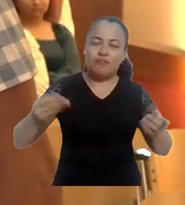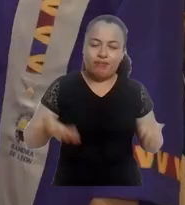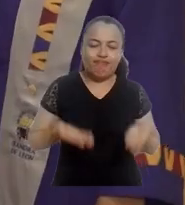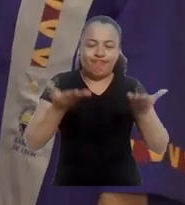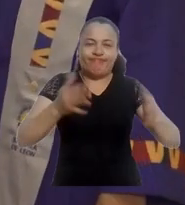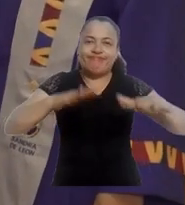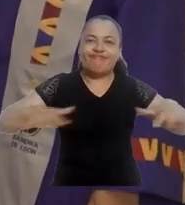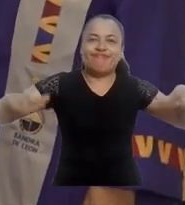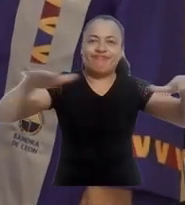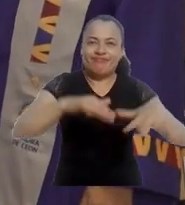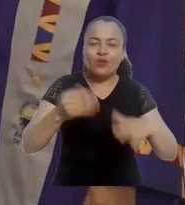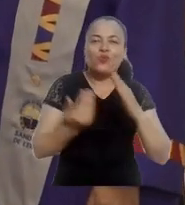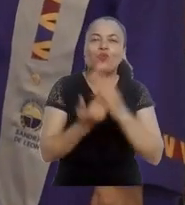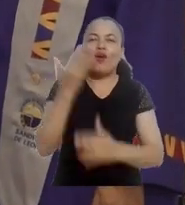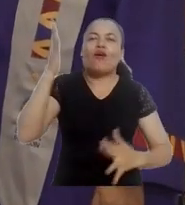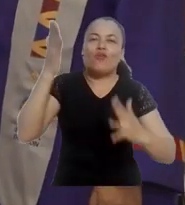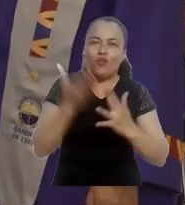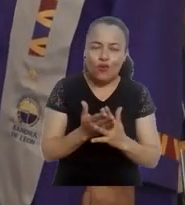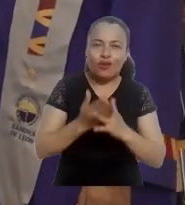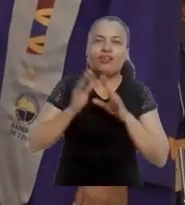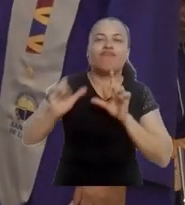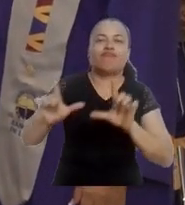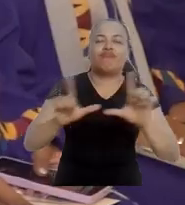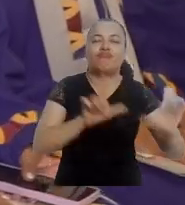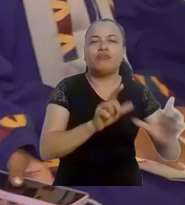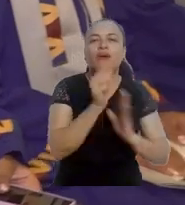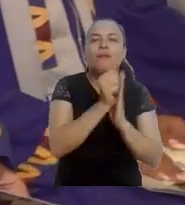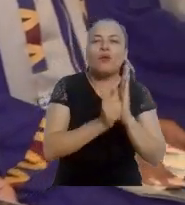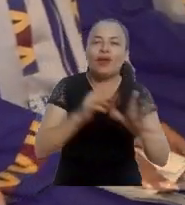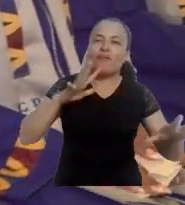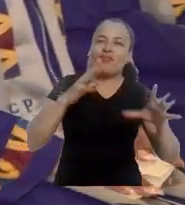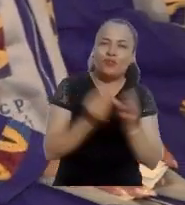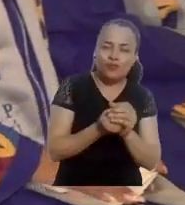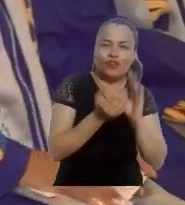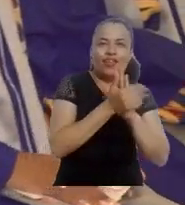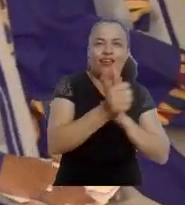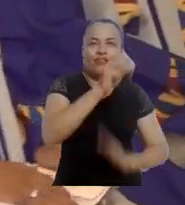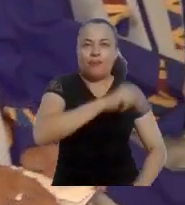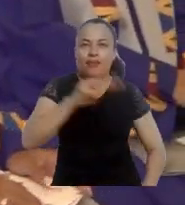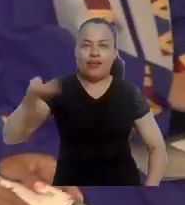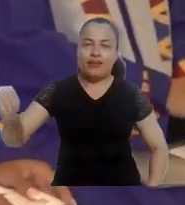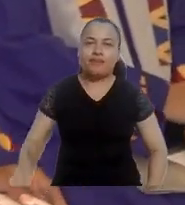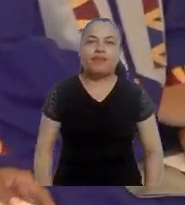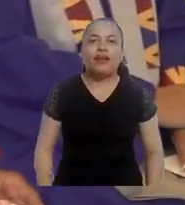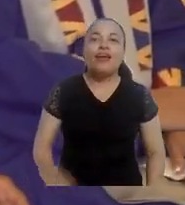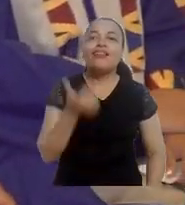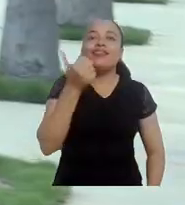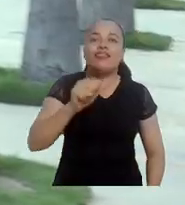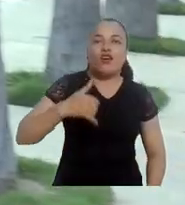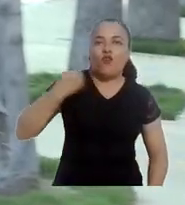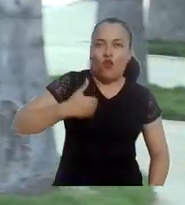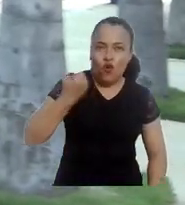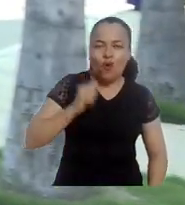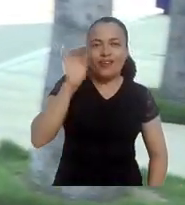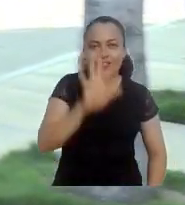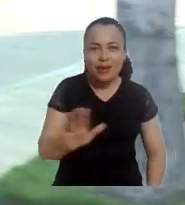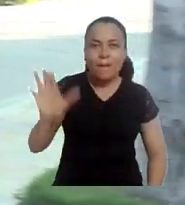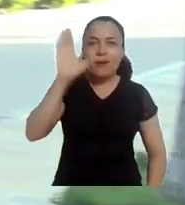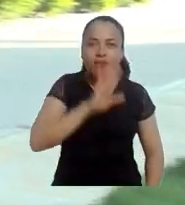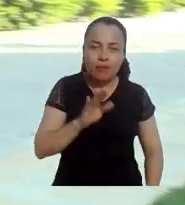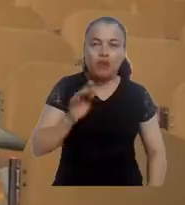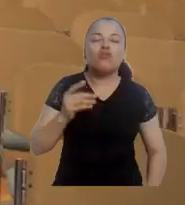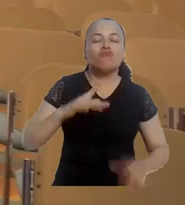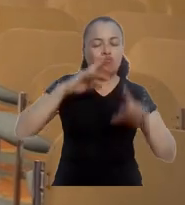del Magdalena le entrega al territorio una nueva corte de graduados del programa de inclusión Talento Magdalena. 10 jóvenes